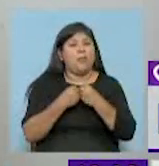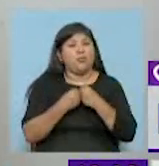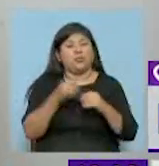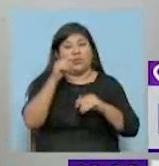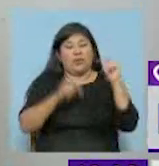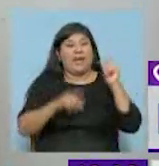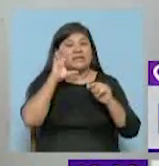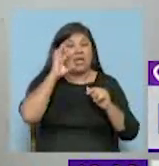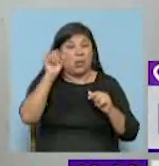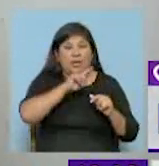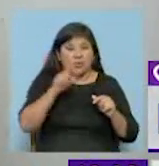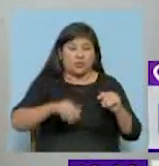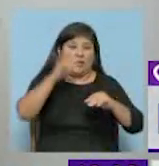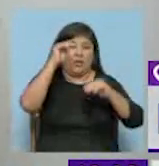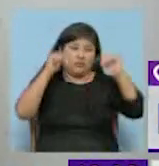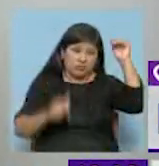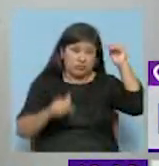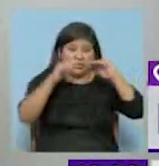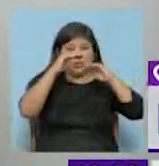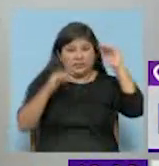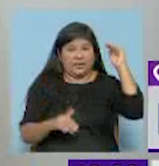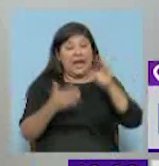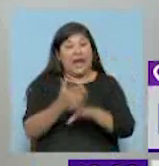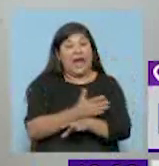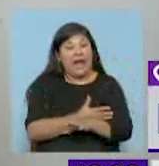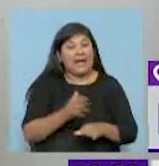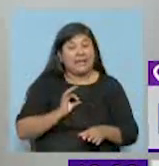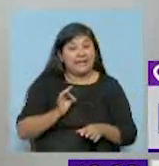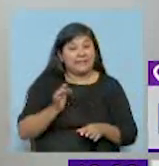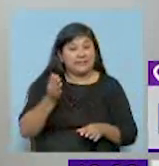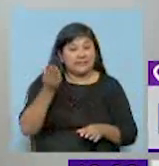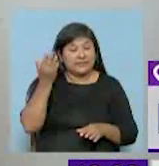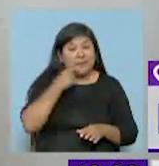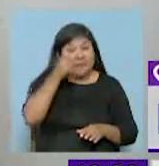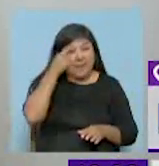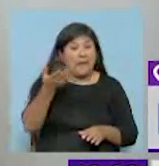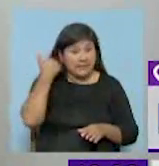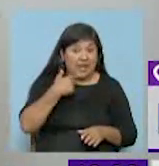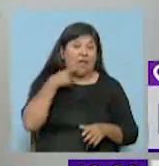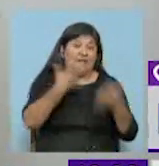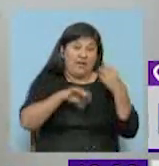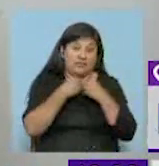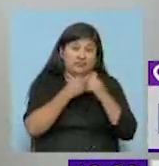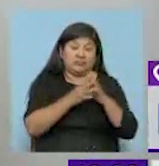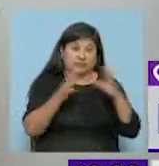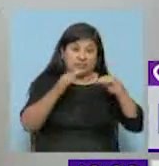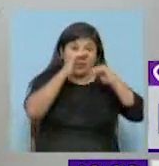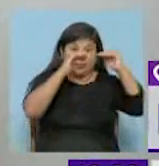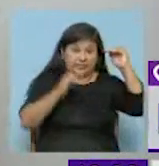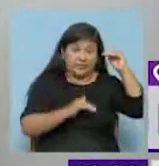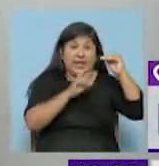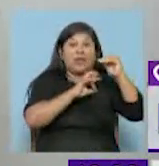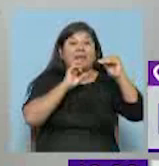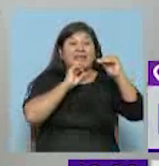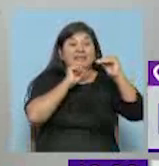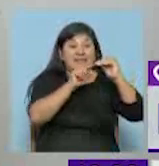el 50% con respecto a lo que se había vendido el mes pasado, y con respecto al año 2017 la